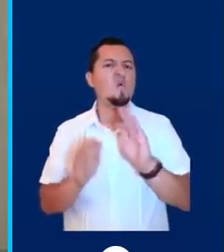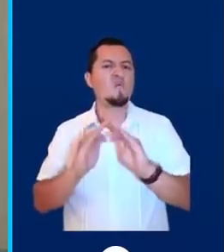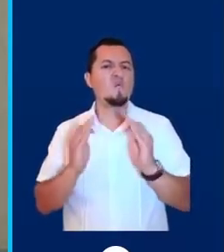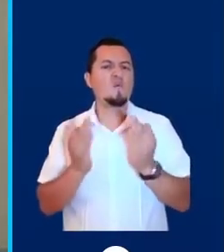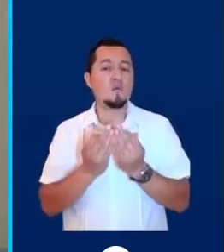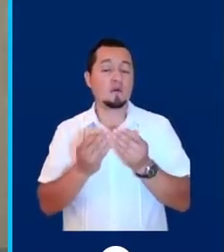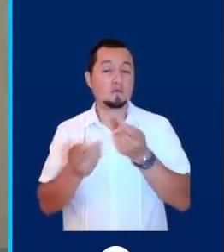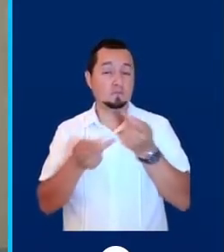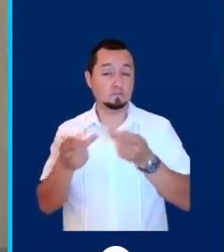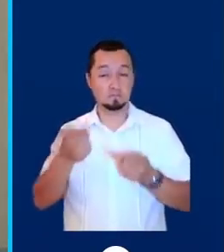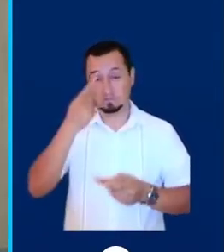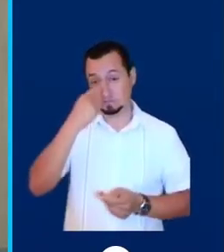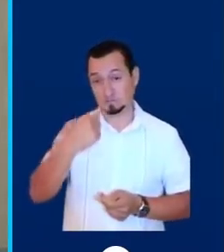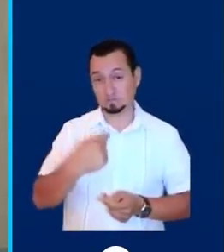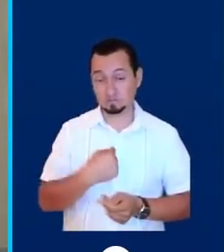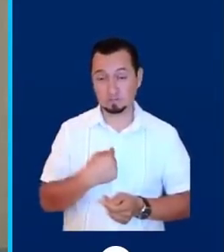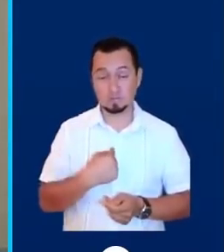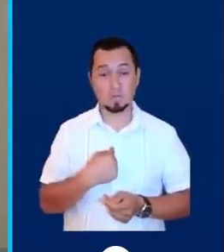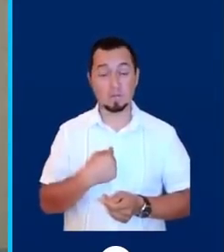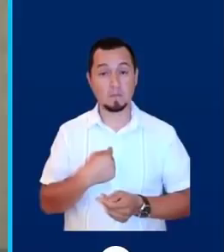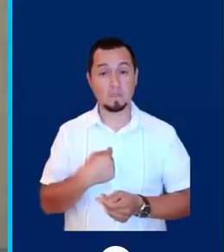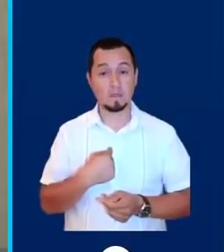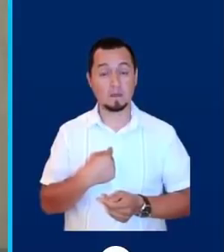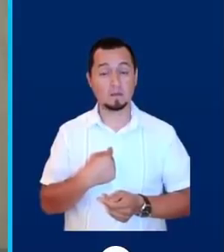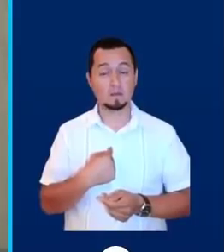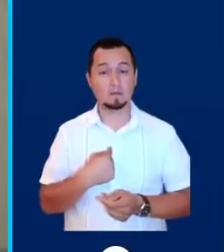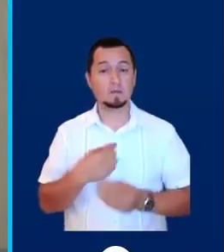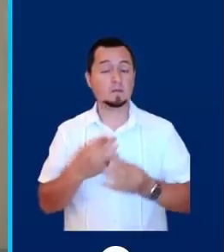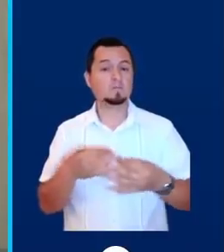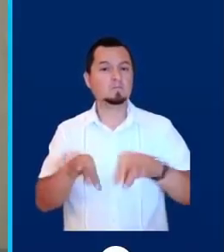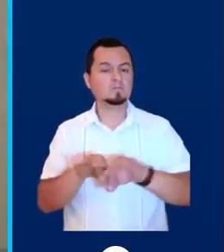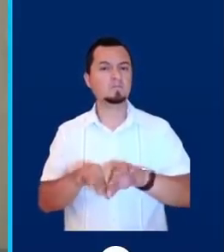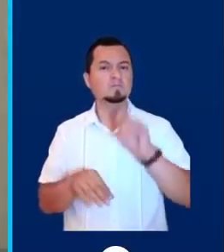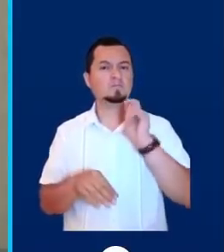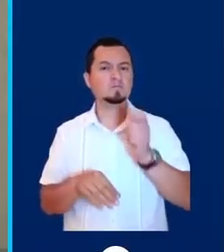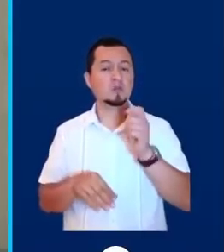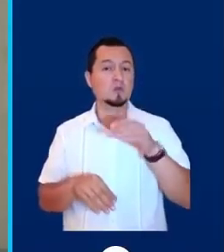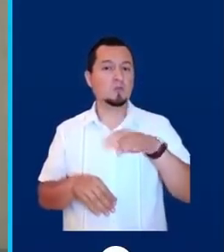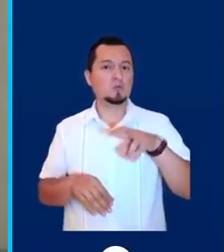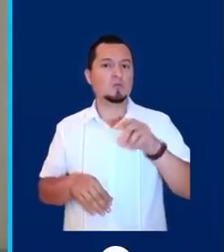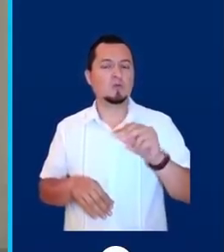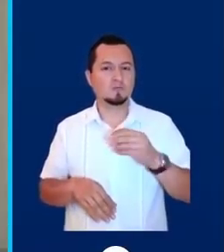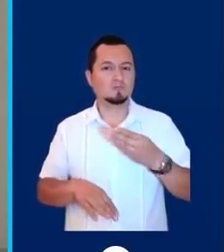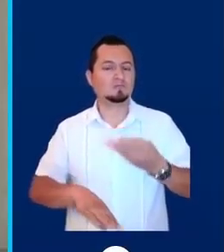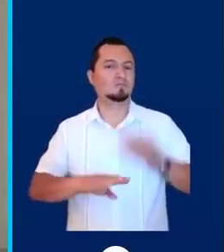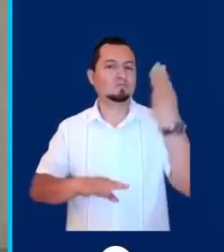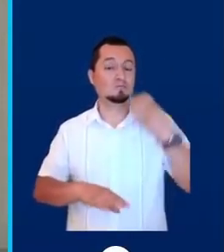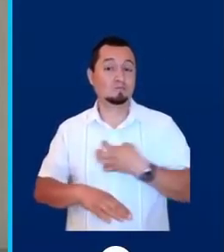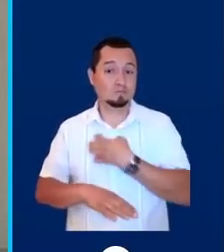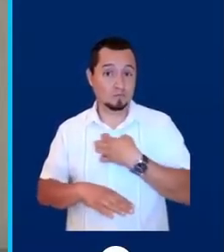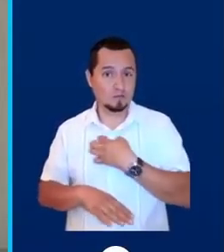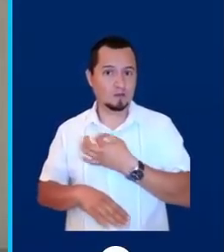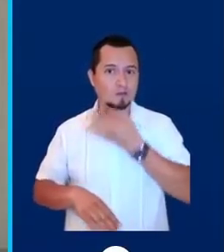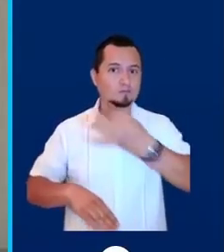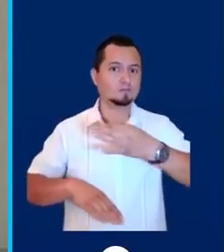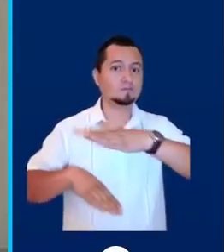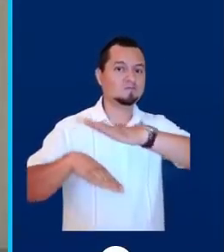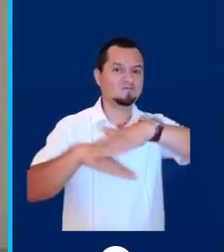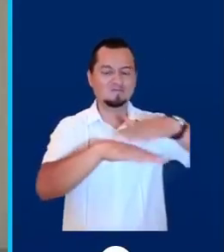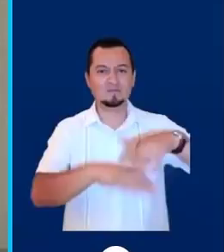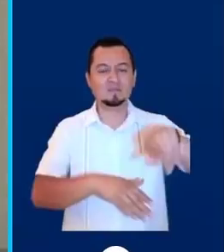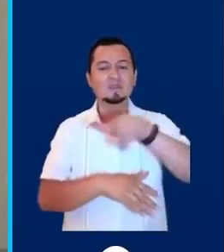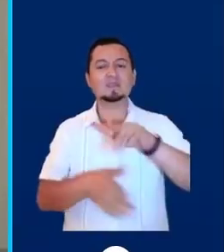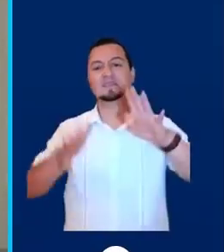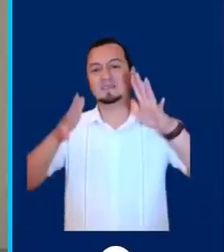mí es verdaderamente motivo de alegría el poder decirle a todos los